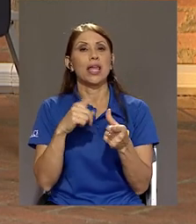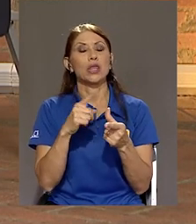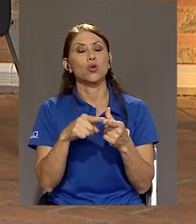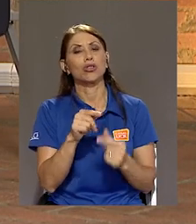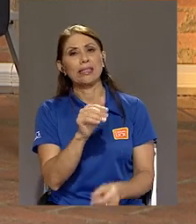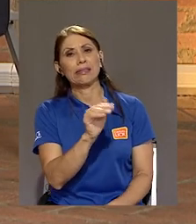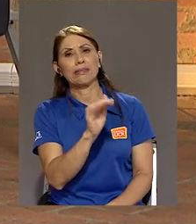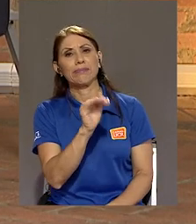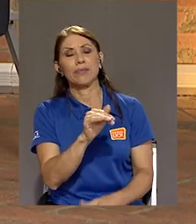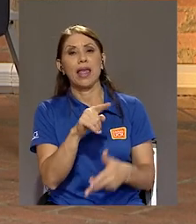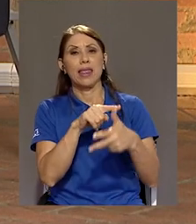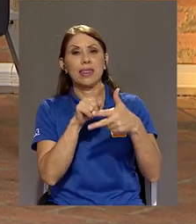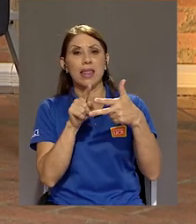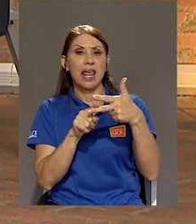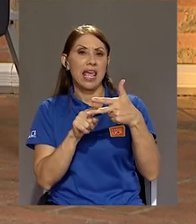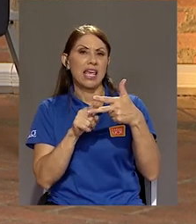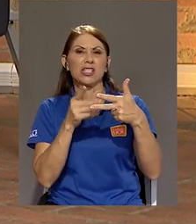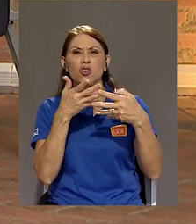tres o cuatro